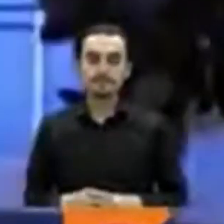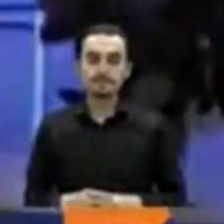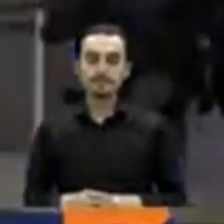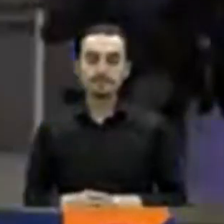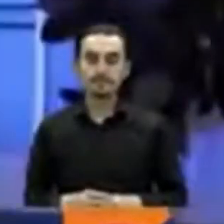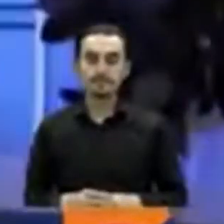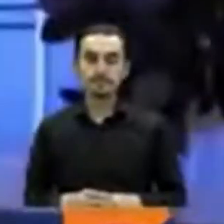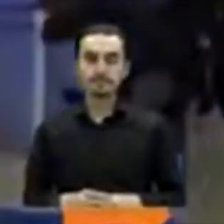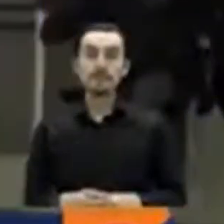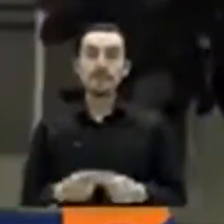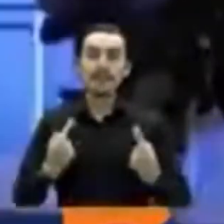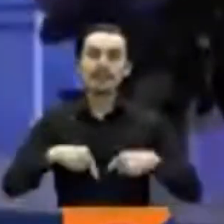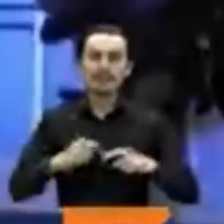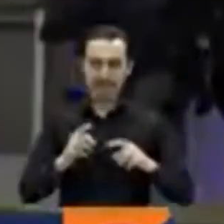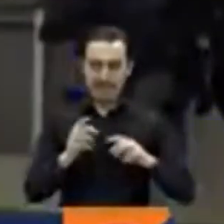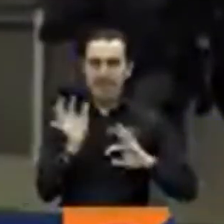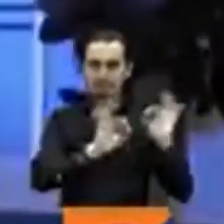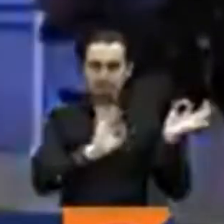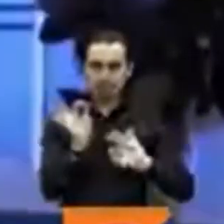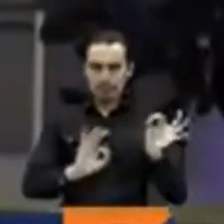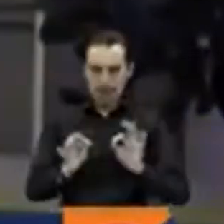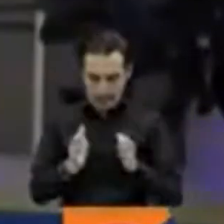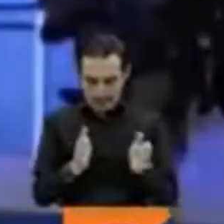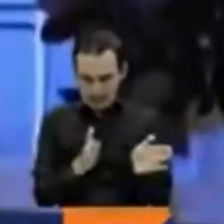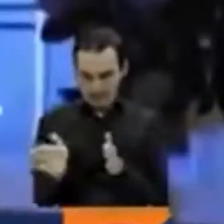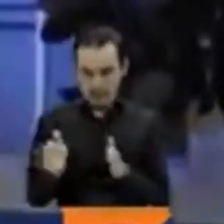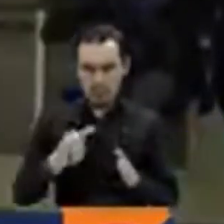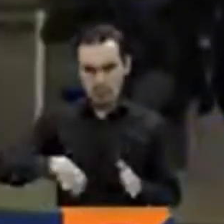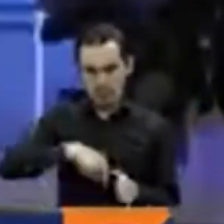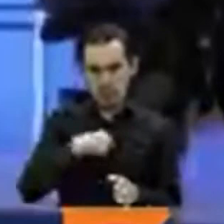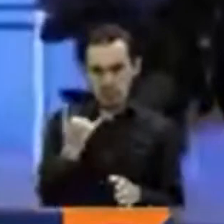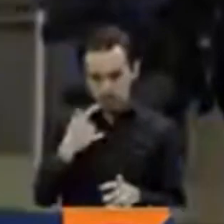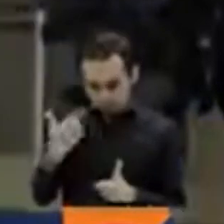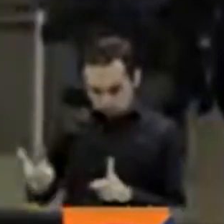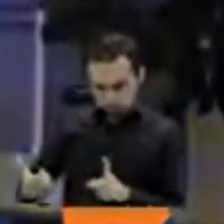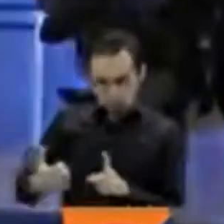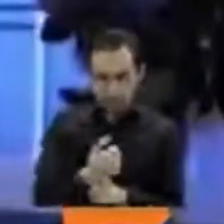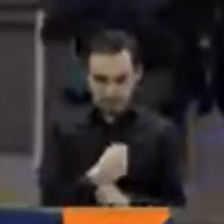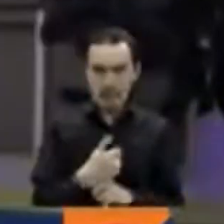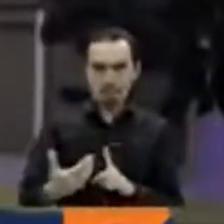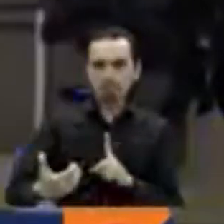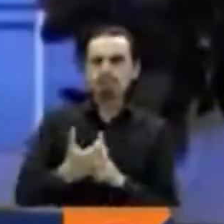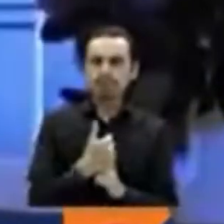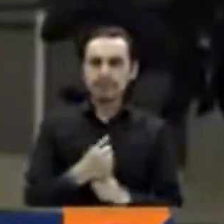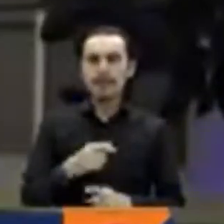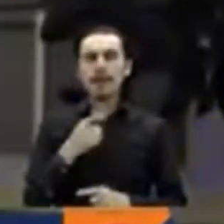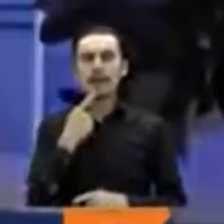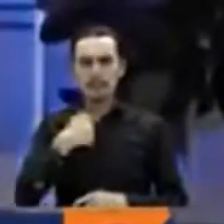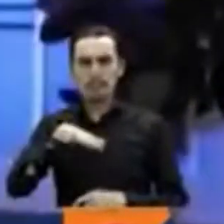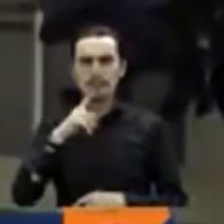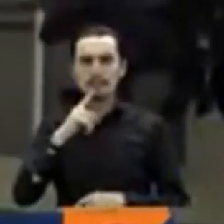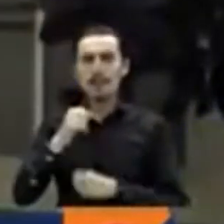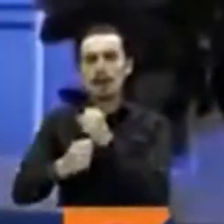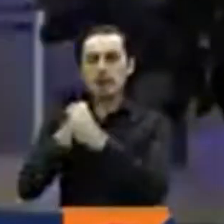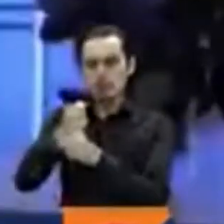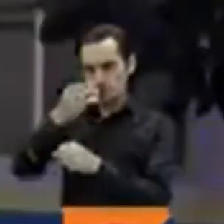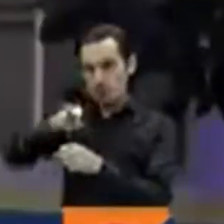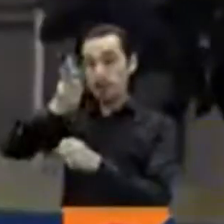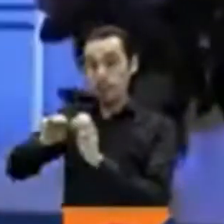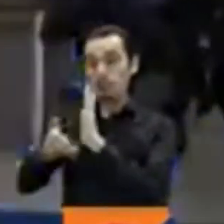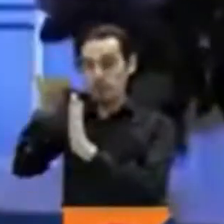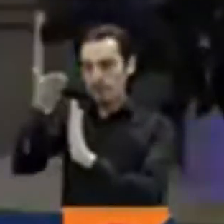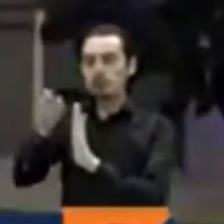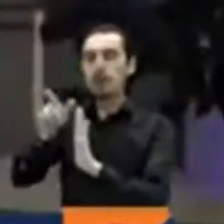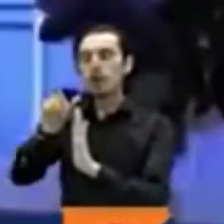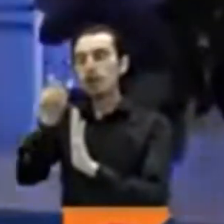la planeación operativa en este sector, al momento se han logrado la captura de un mayor de edad con un arma de fuego y